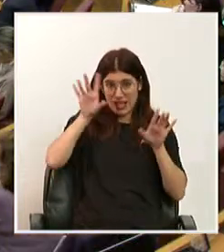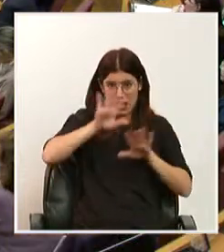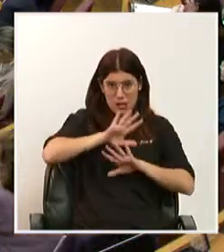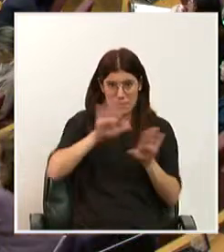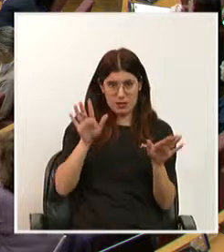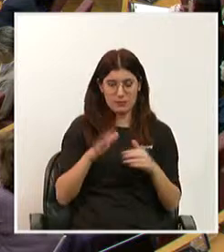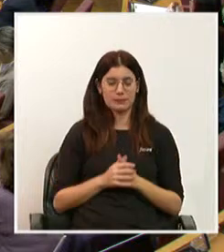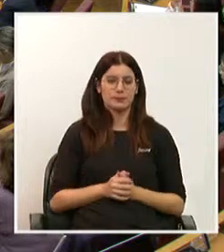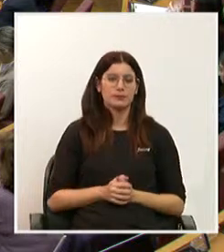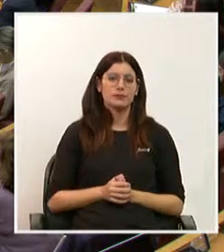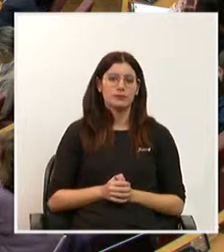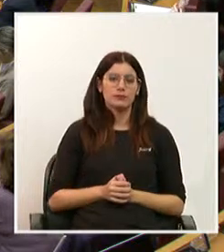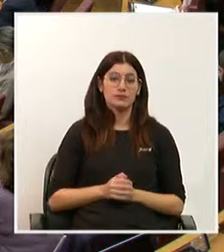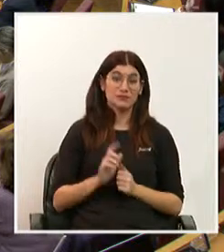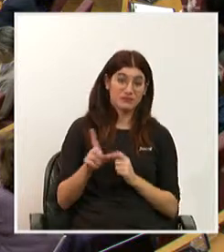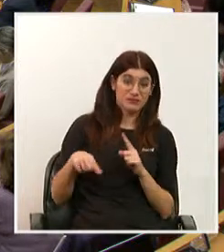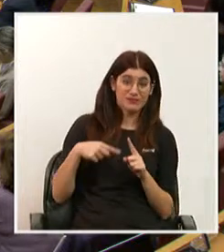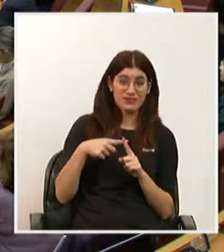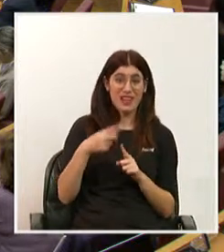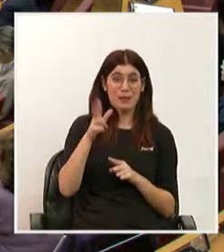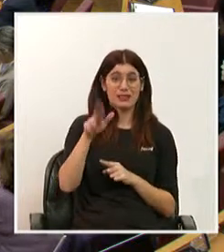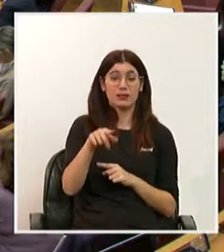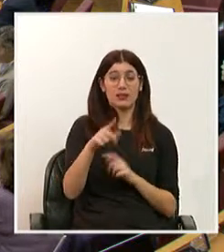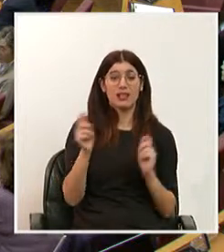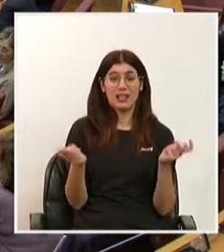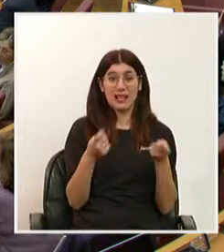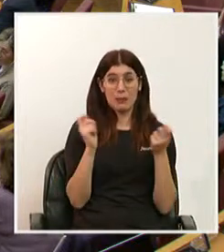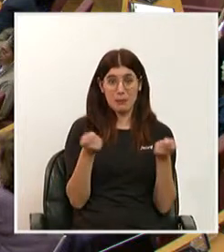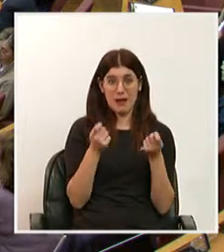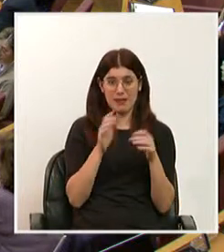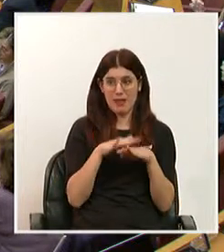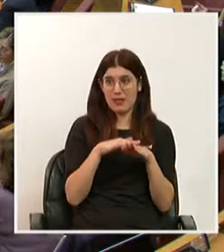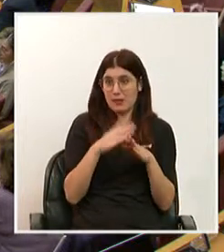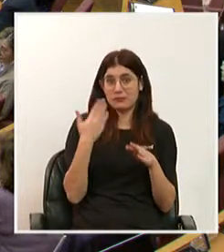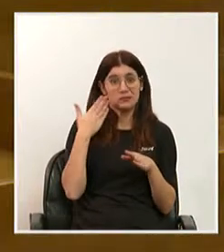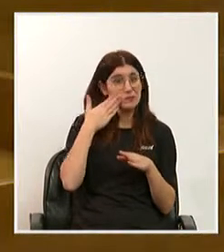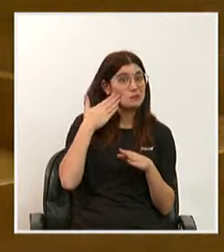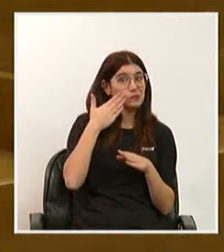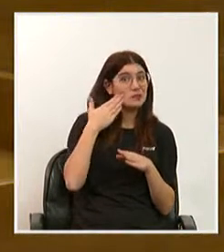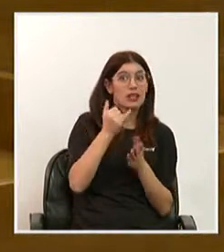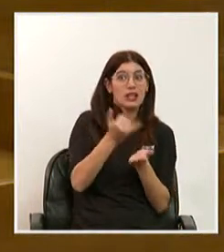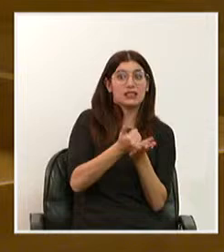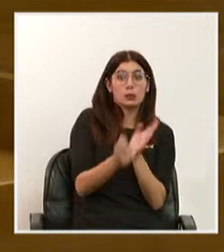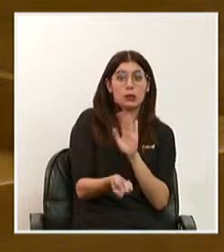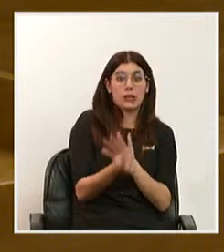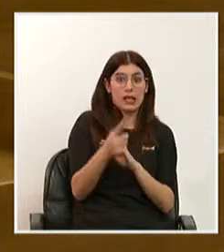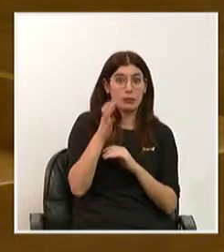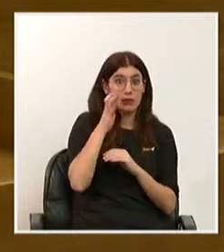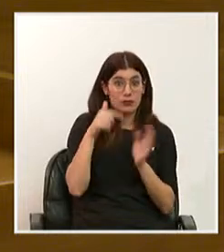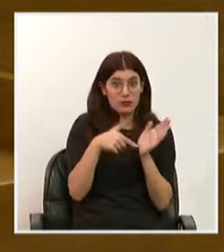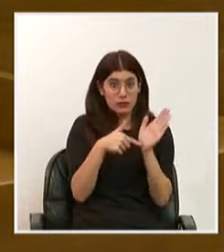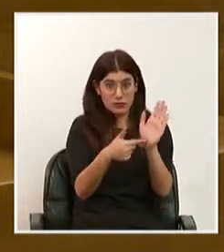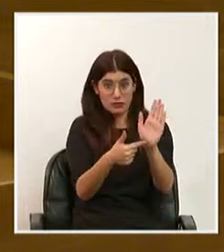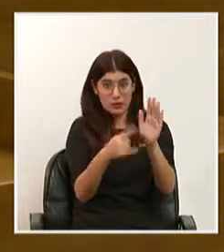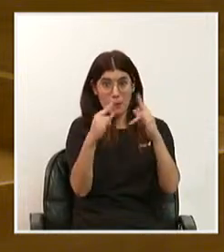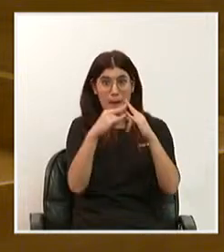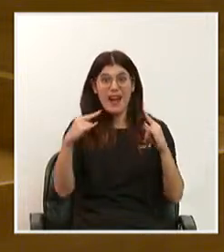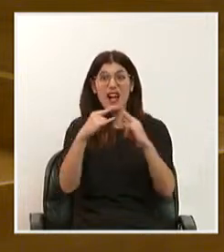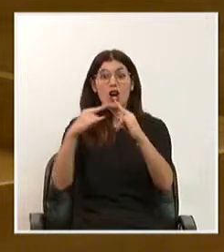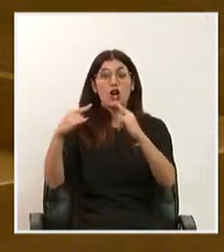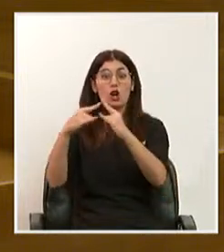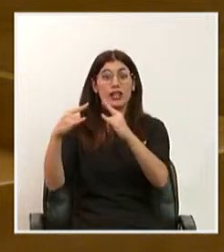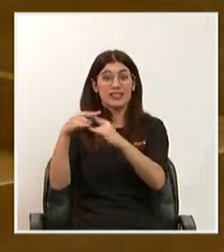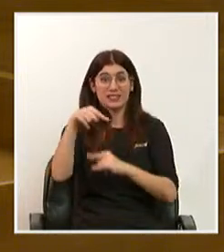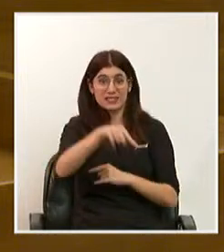increíble a fan campaña de vanagloriarse de que creen un institut y Estos son barrac que será la